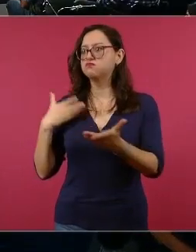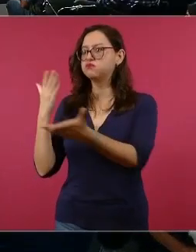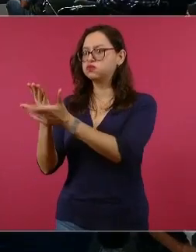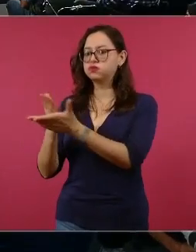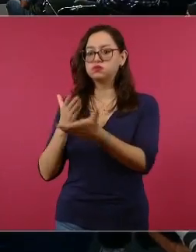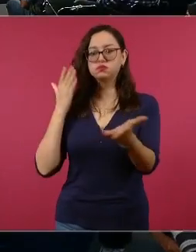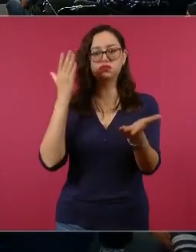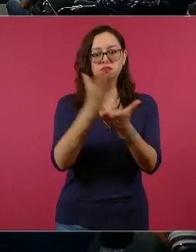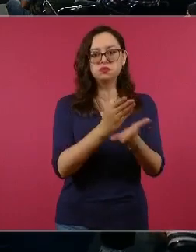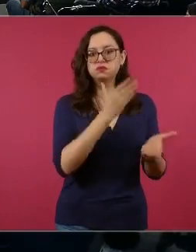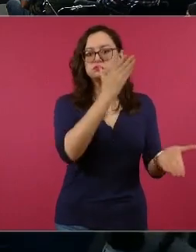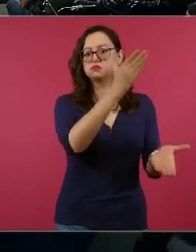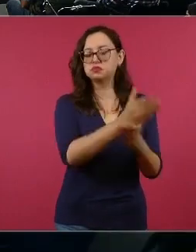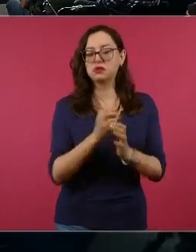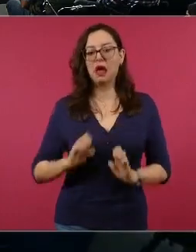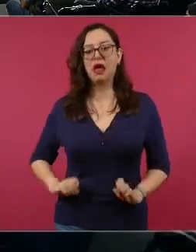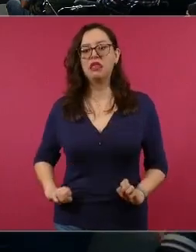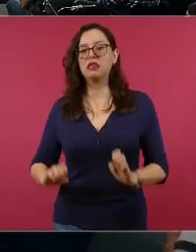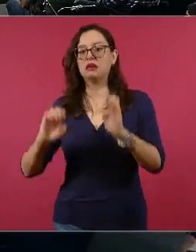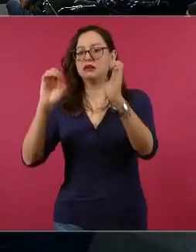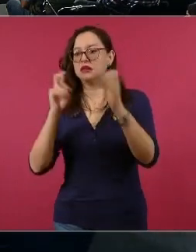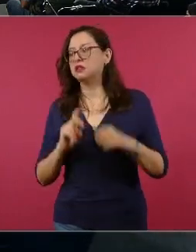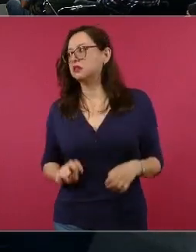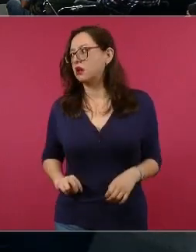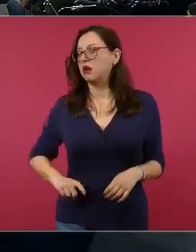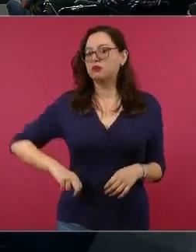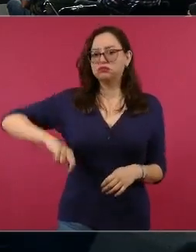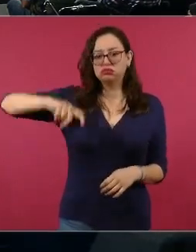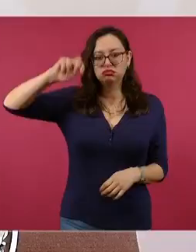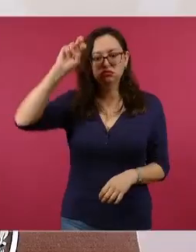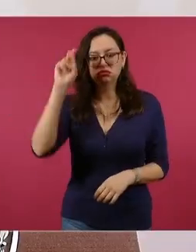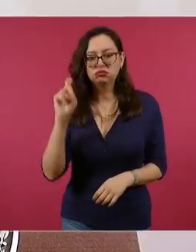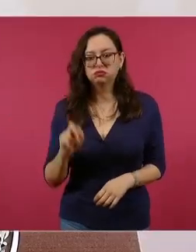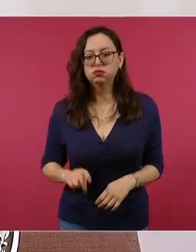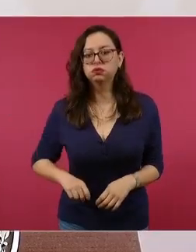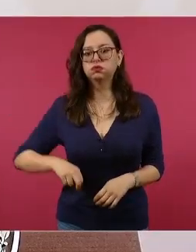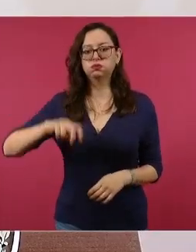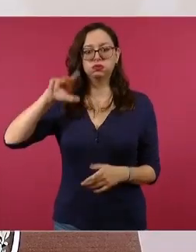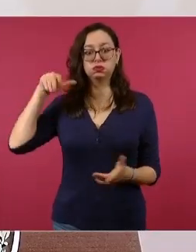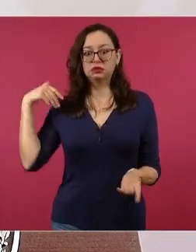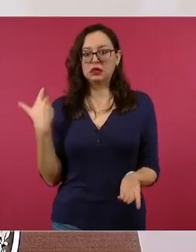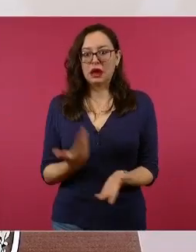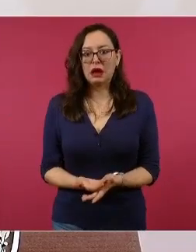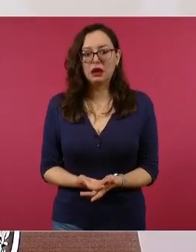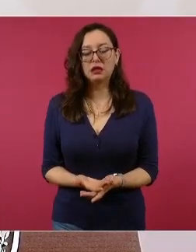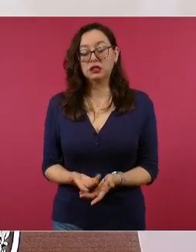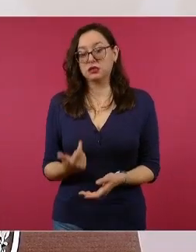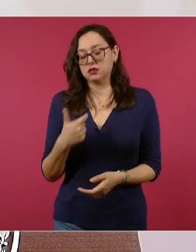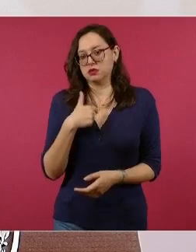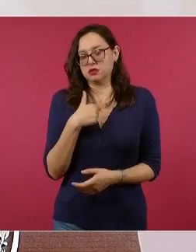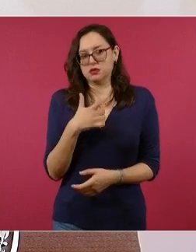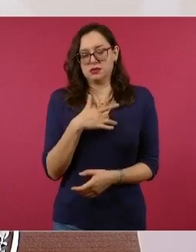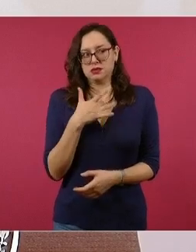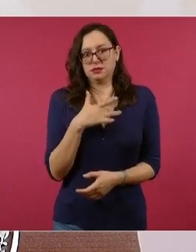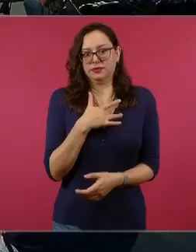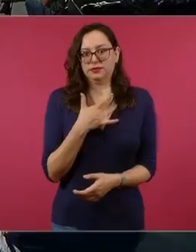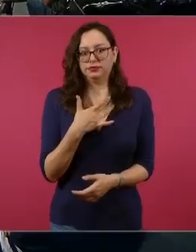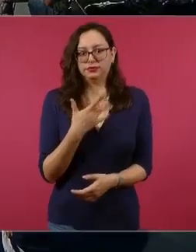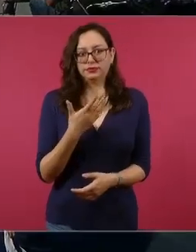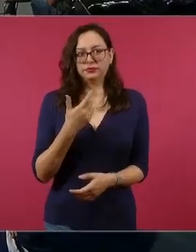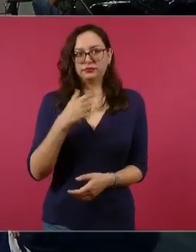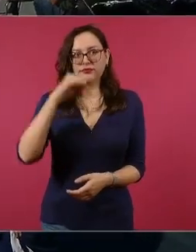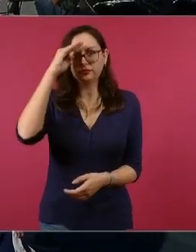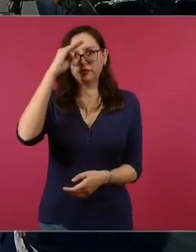tercer piso, cuarto piso, se han caído. Yo no imagino, señor presidente, llegar a esta edad y